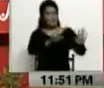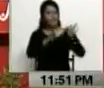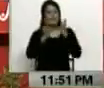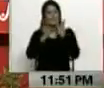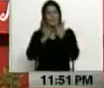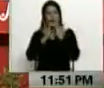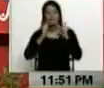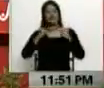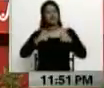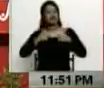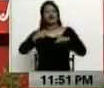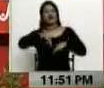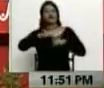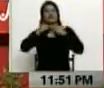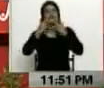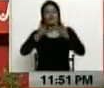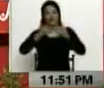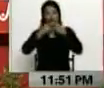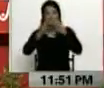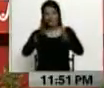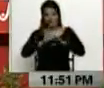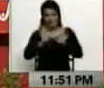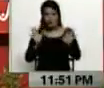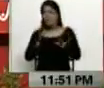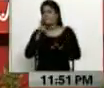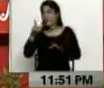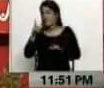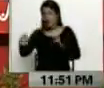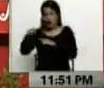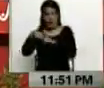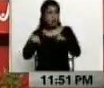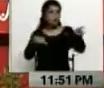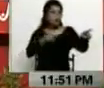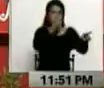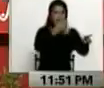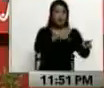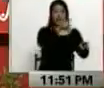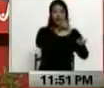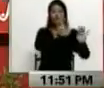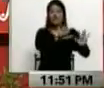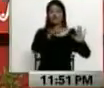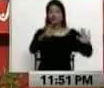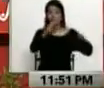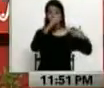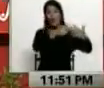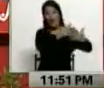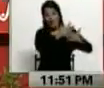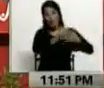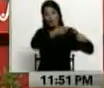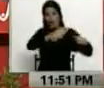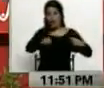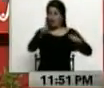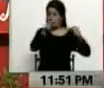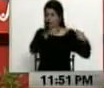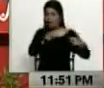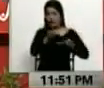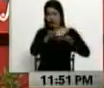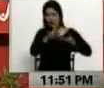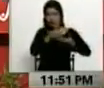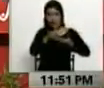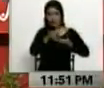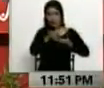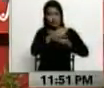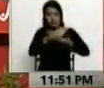a asumir eso es cierto Nosotros somos malos y ellos son muy buenos y tienen 18 años tratando de sacarnos